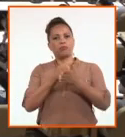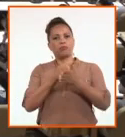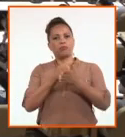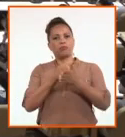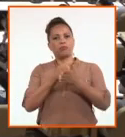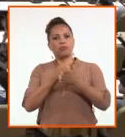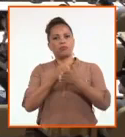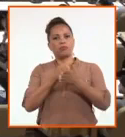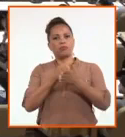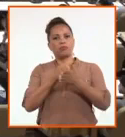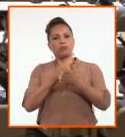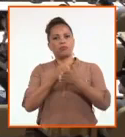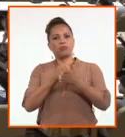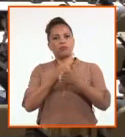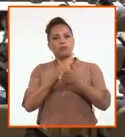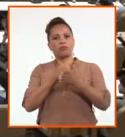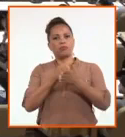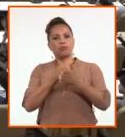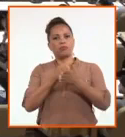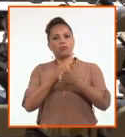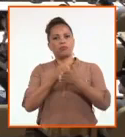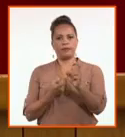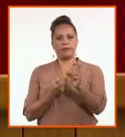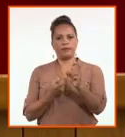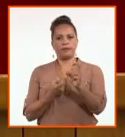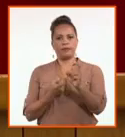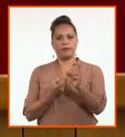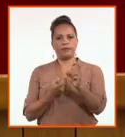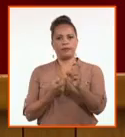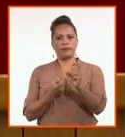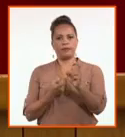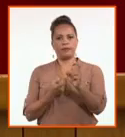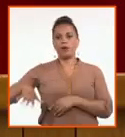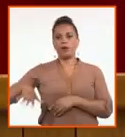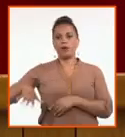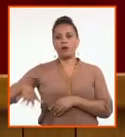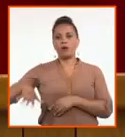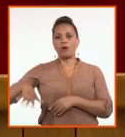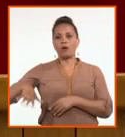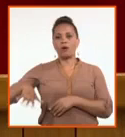nuevas batallas. Por eso hoy los convoco a seguir laborando con energía y